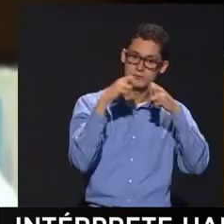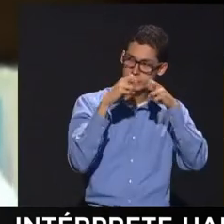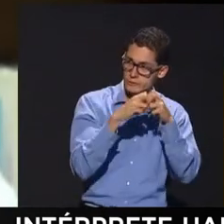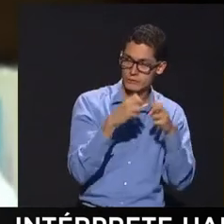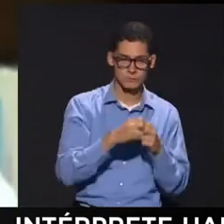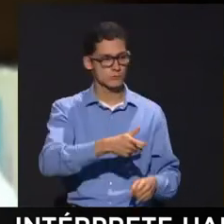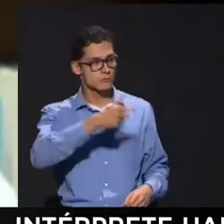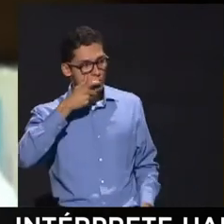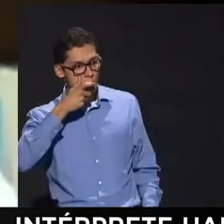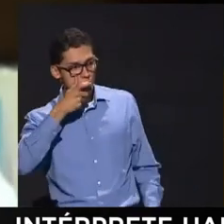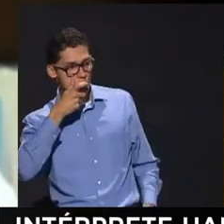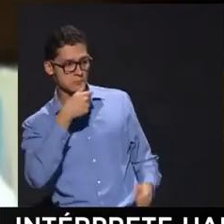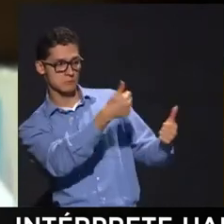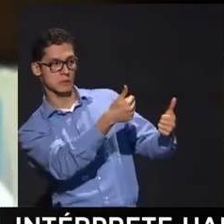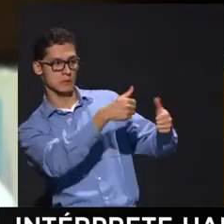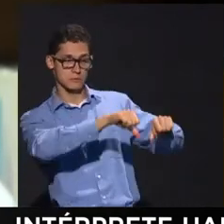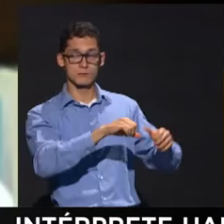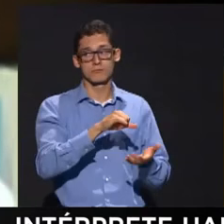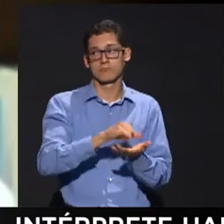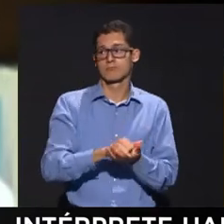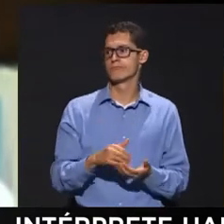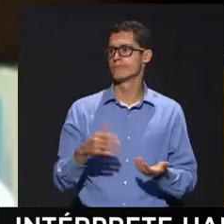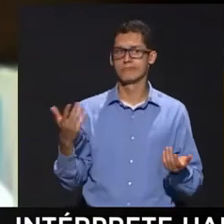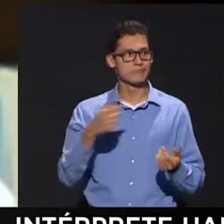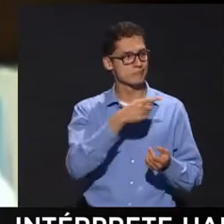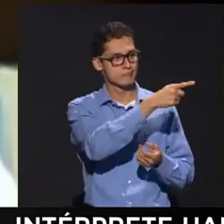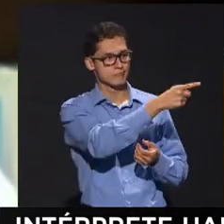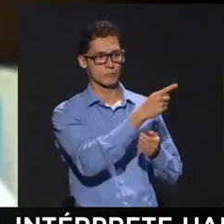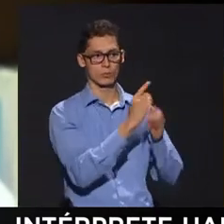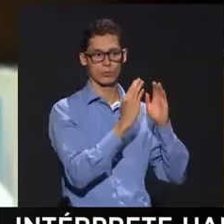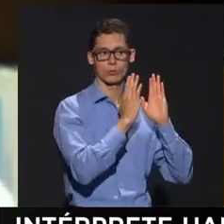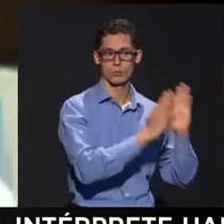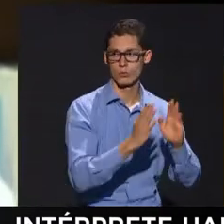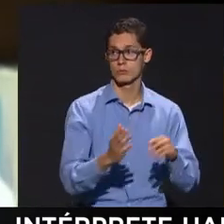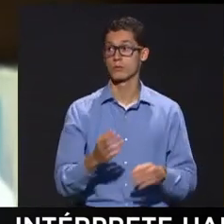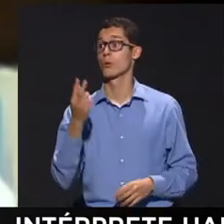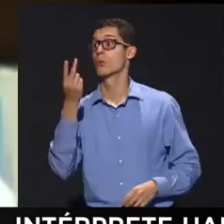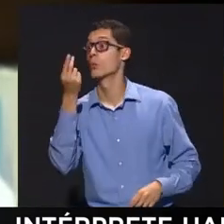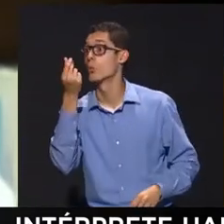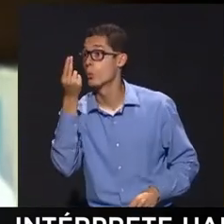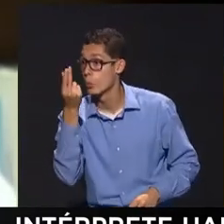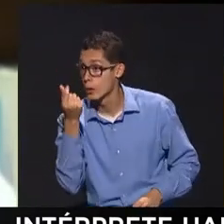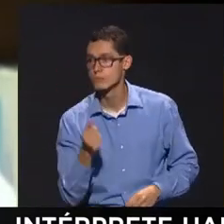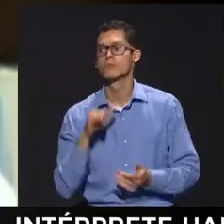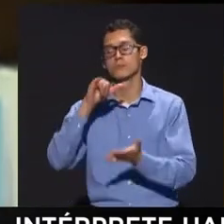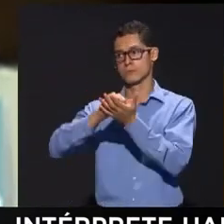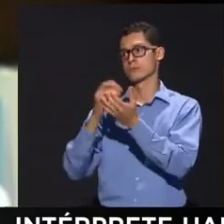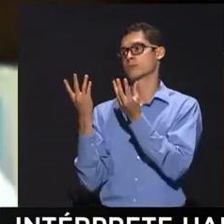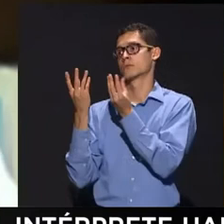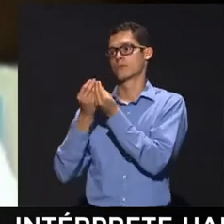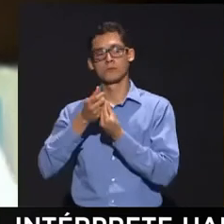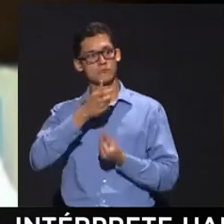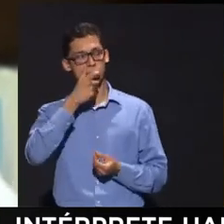deben prestar, definen los esquemas de cómo se definen las tarifas de cada uno de ellos a través de